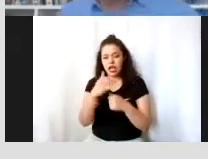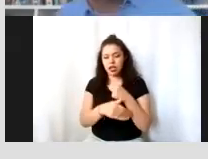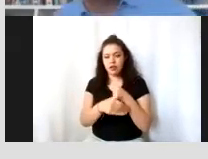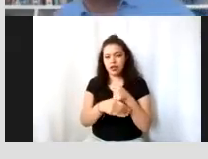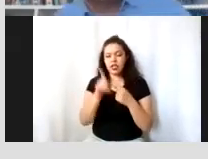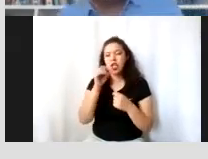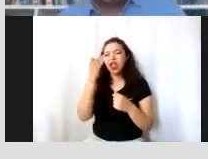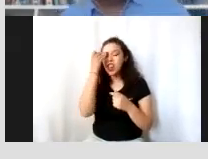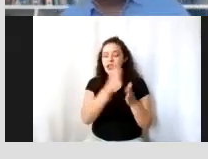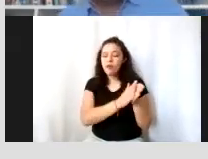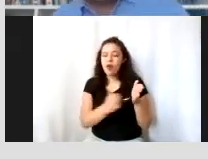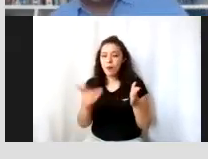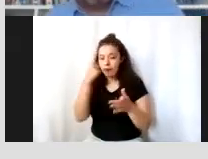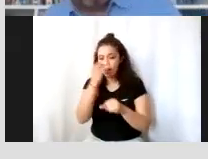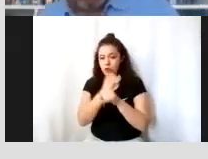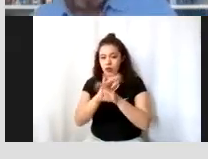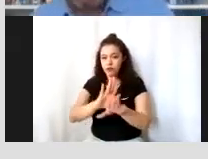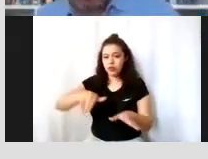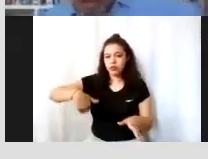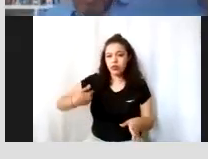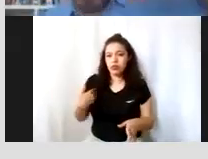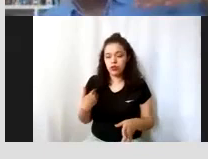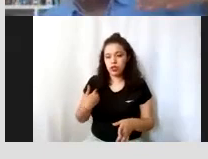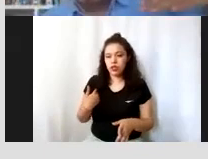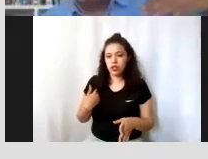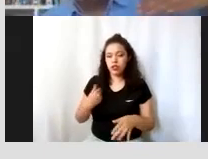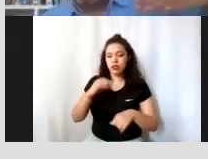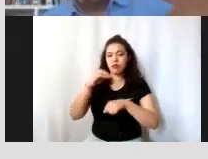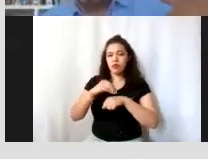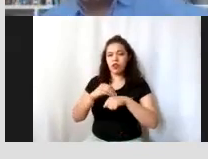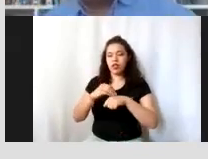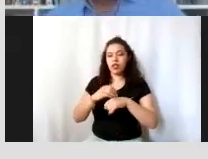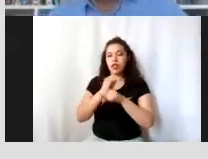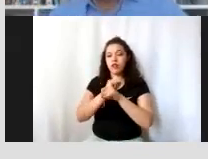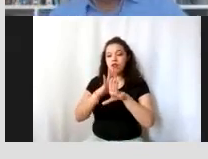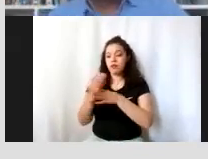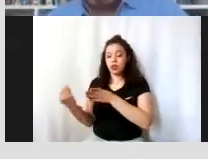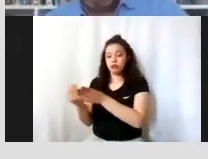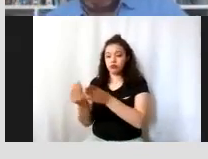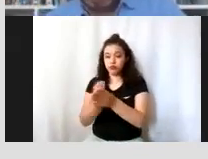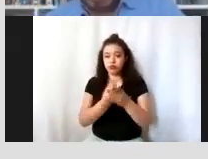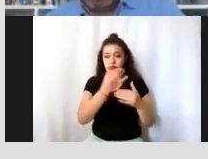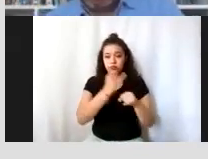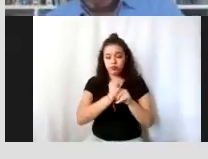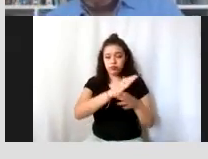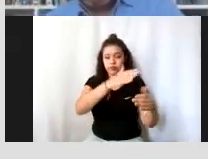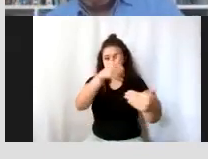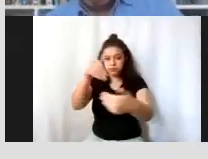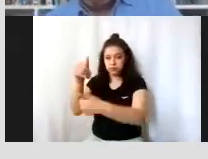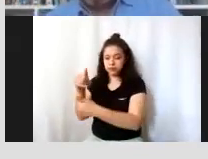para conservar los datos. Lo puede poner debajo del tipo de datos recabados.